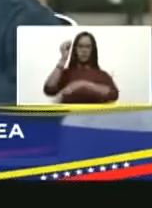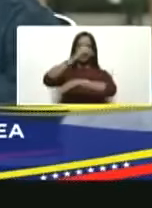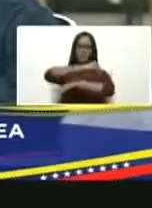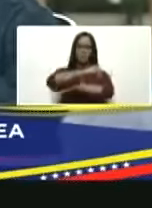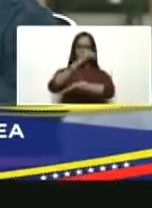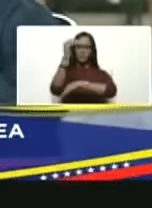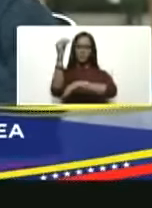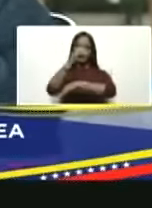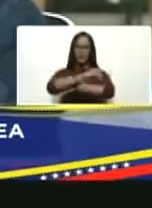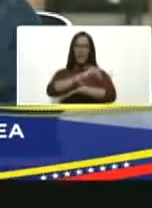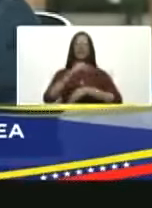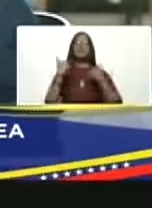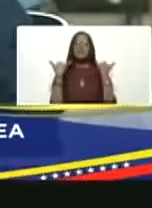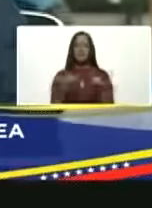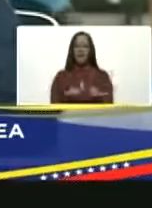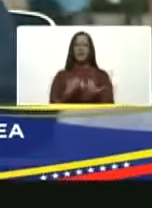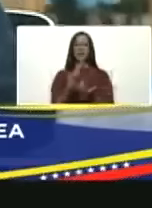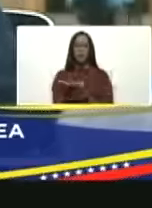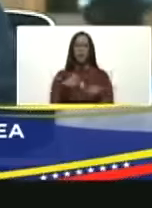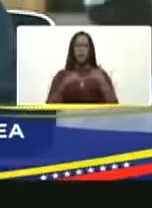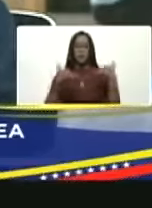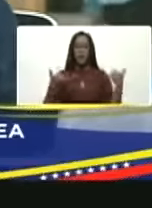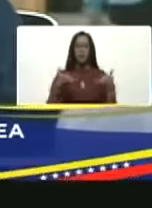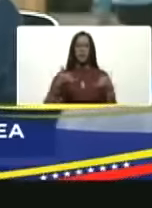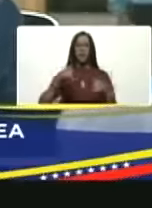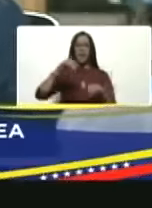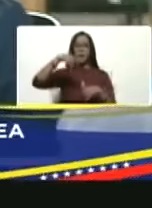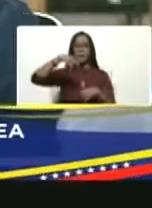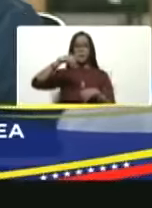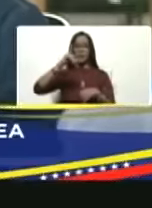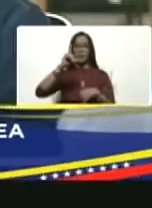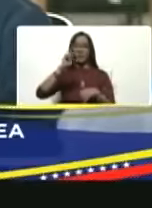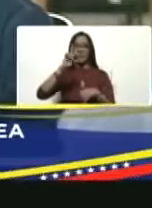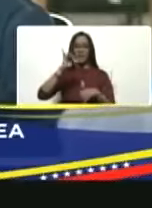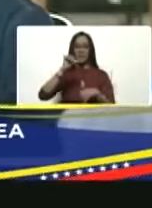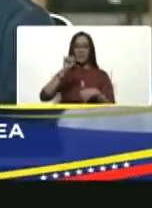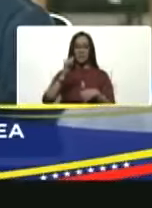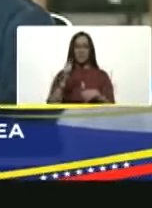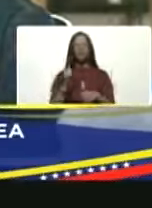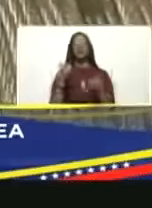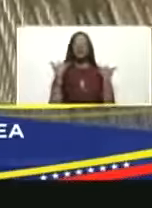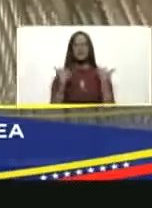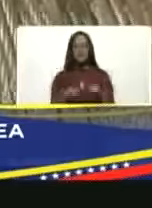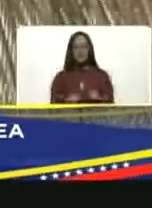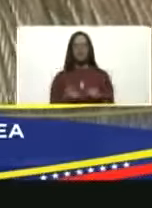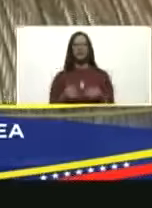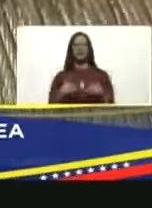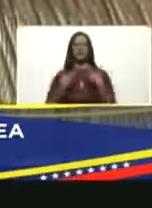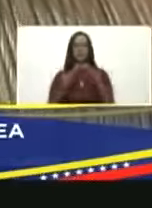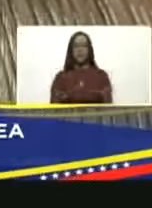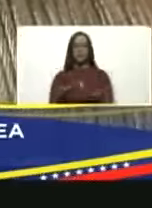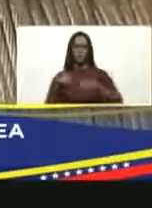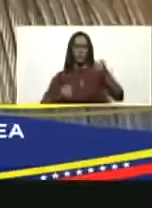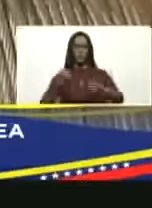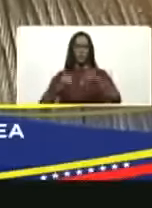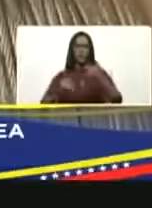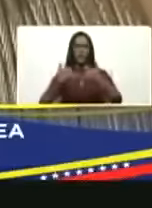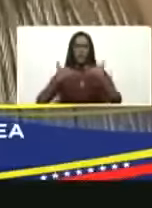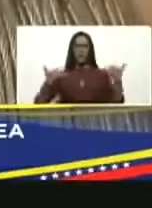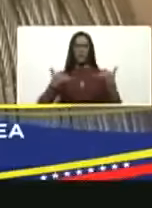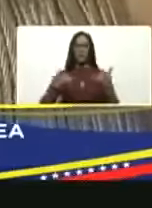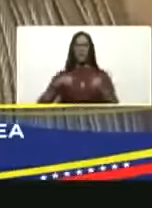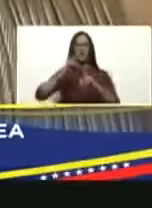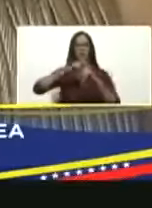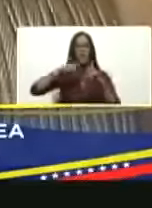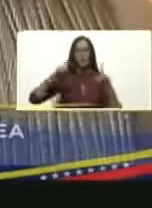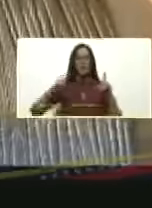suministrado cables a PDVSA. Además de eso, estamos suministrando conductores y cables eléctricos a la empresa Corpoelec